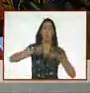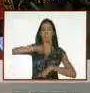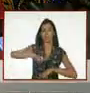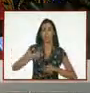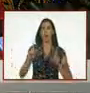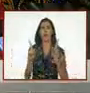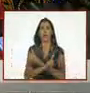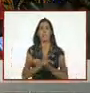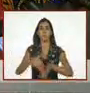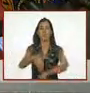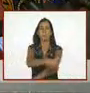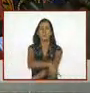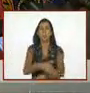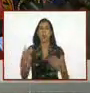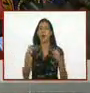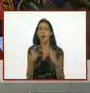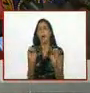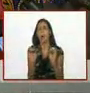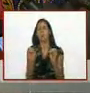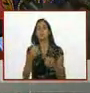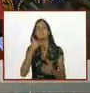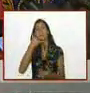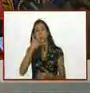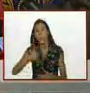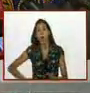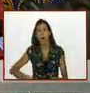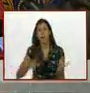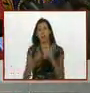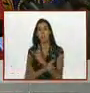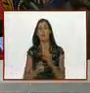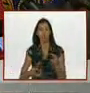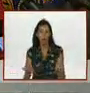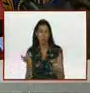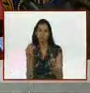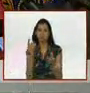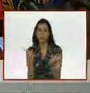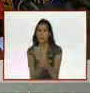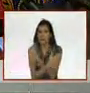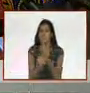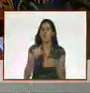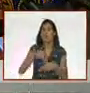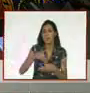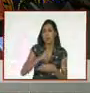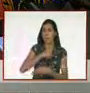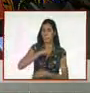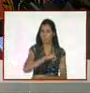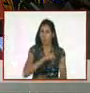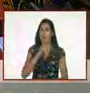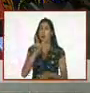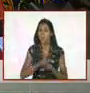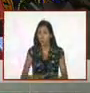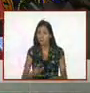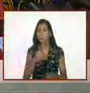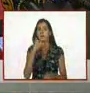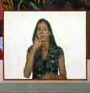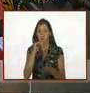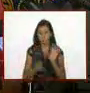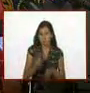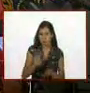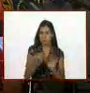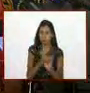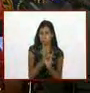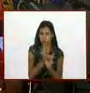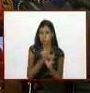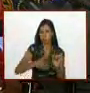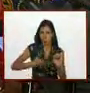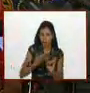personas que hayan cambiado de domicilio o de celular pueden actualizar su registro en esos sitios y también por vía telemática. Vamos a